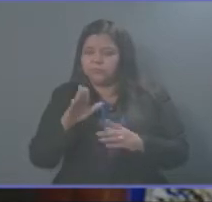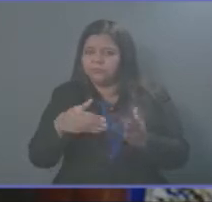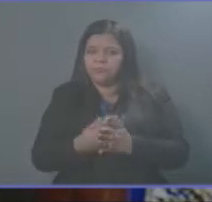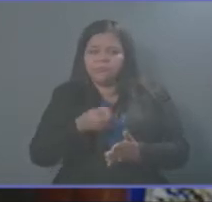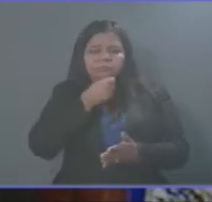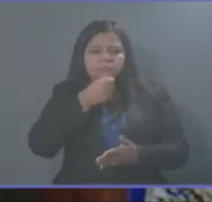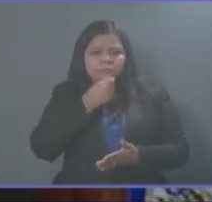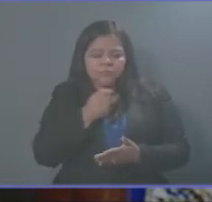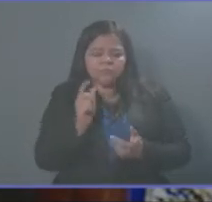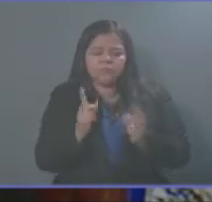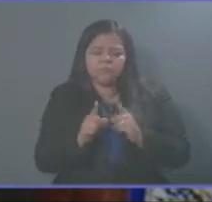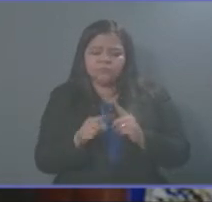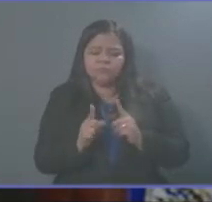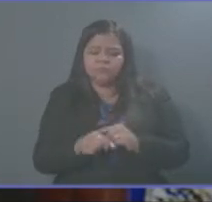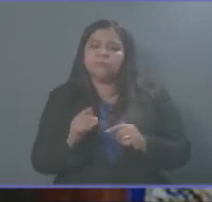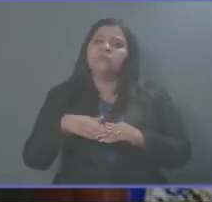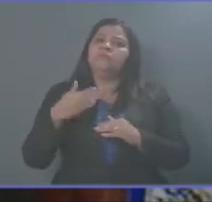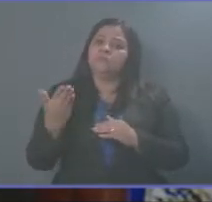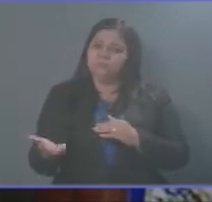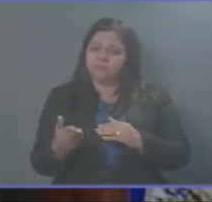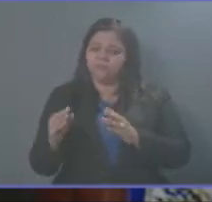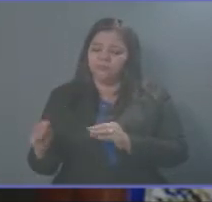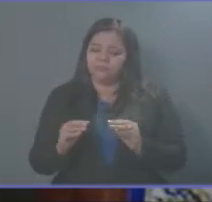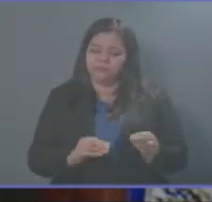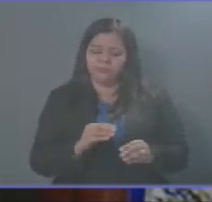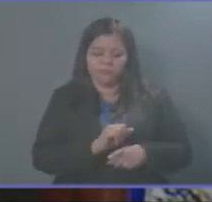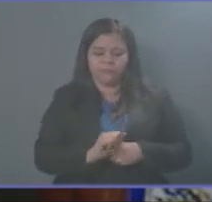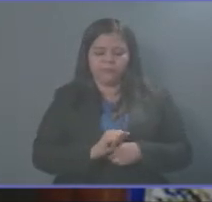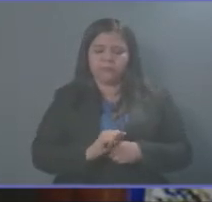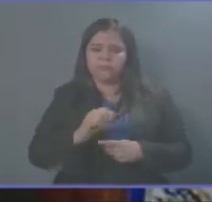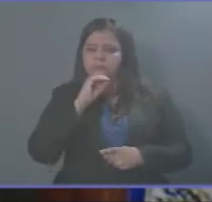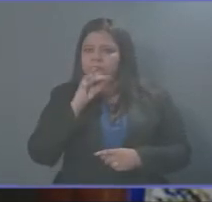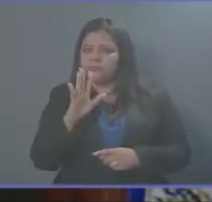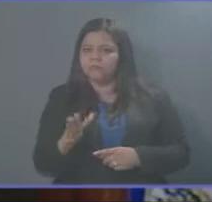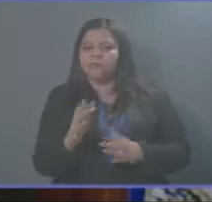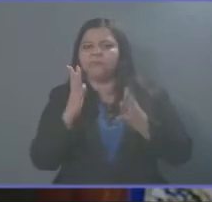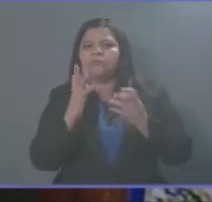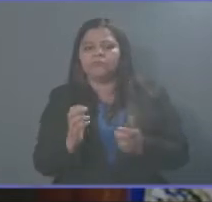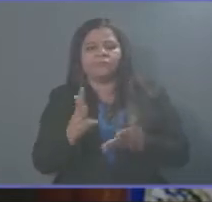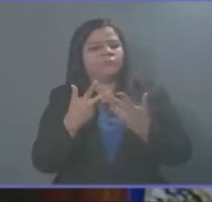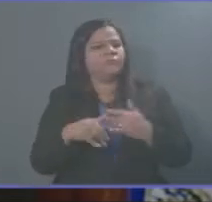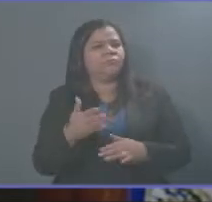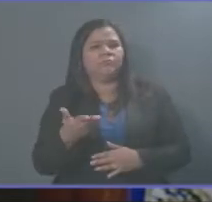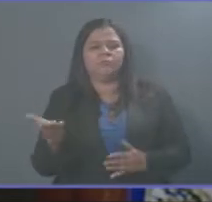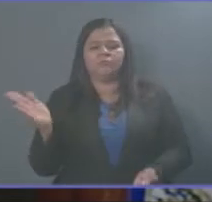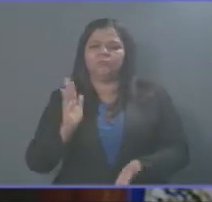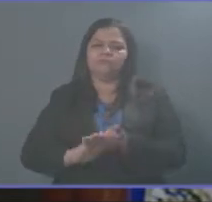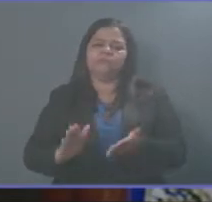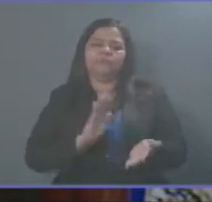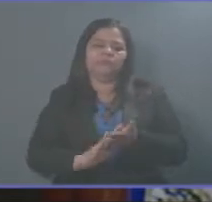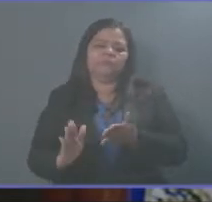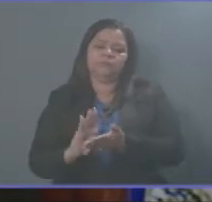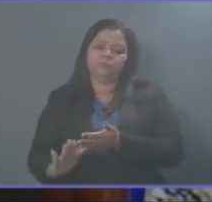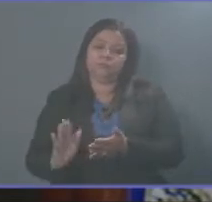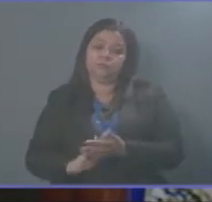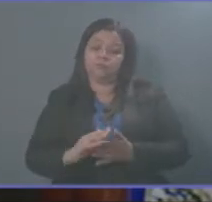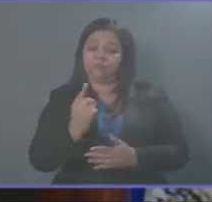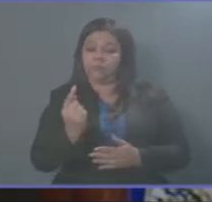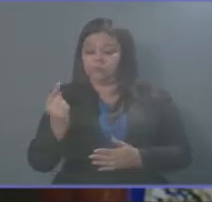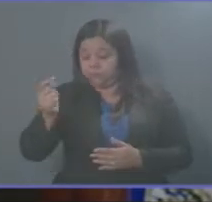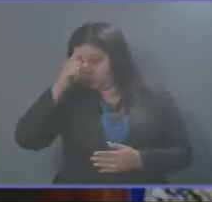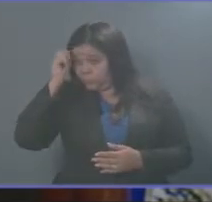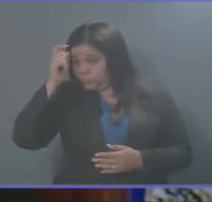la infle y posteriormente la ejecución del presupuesto venga a decir lo que lo quiere gastar en cualquier cosa. Y los trabajadores